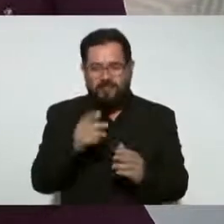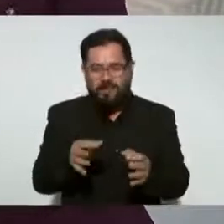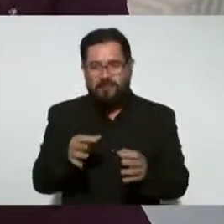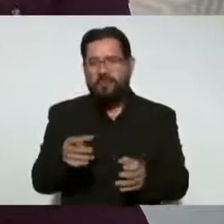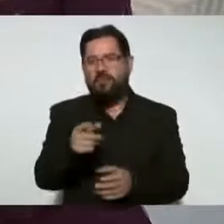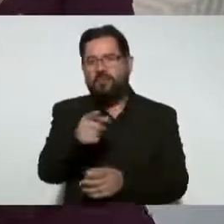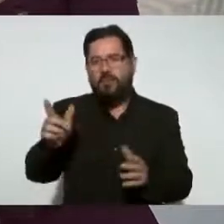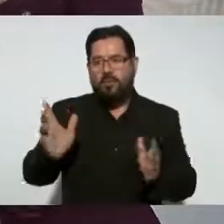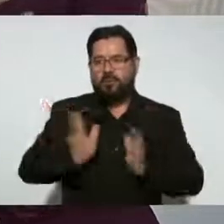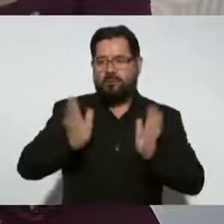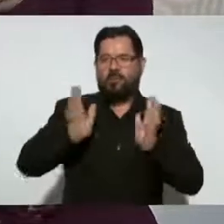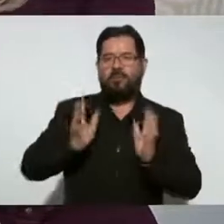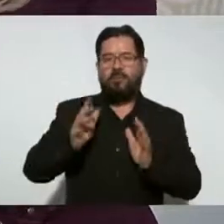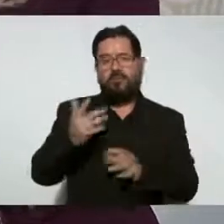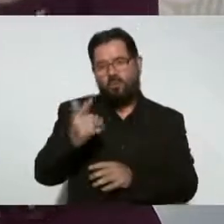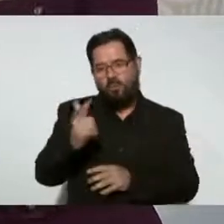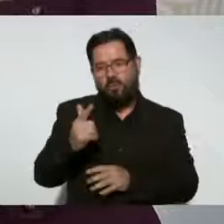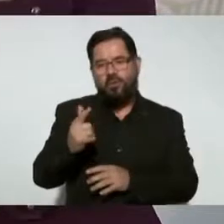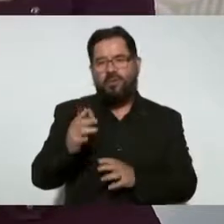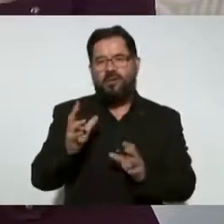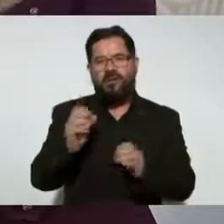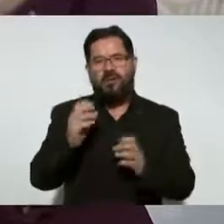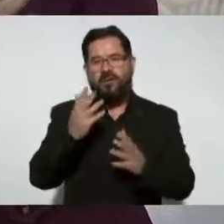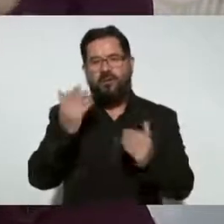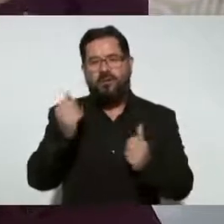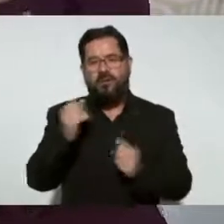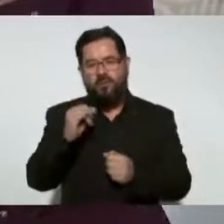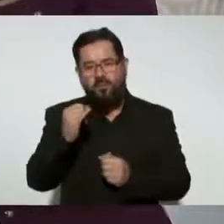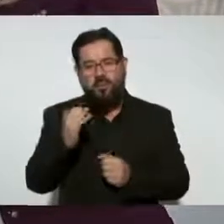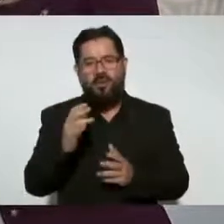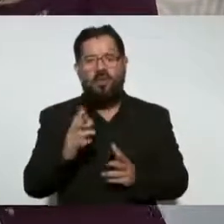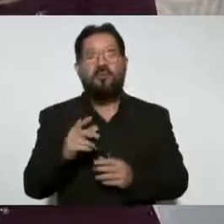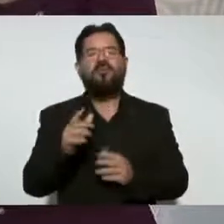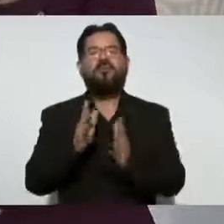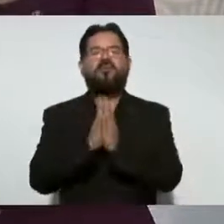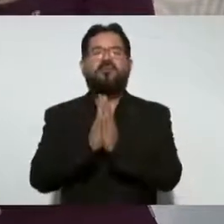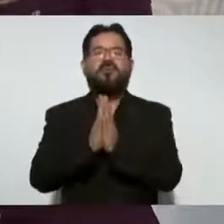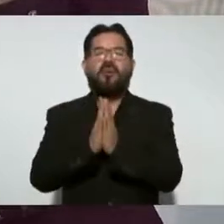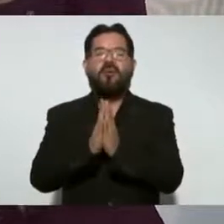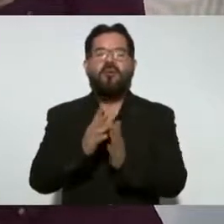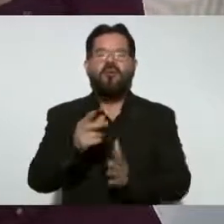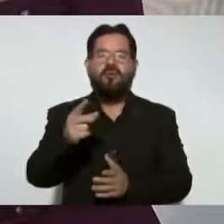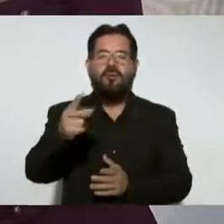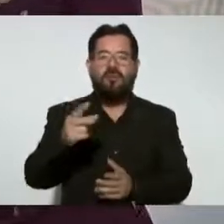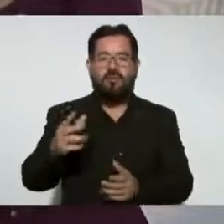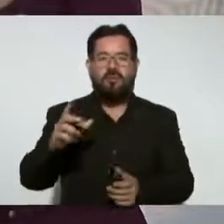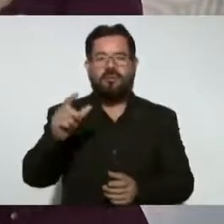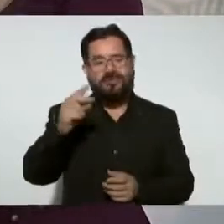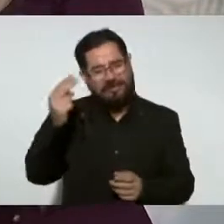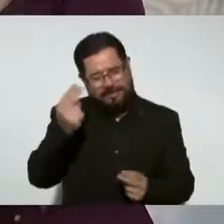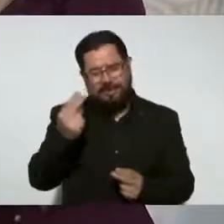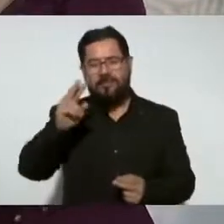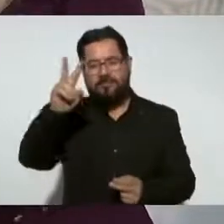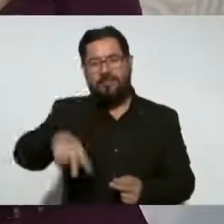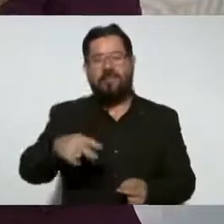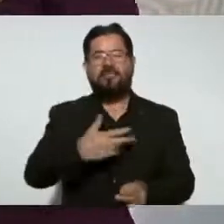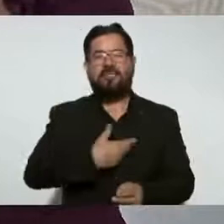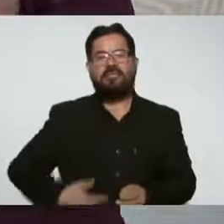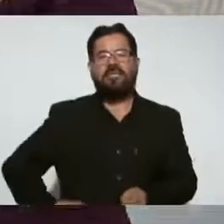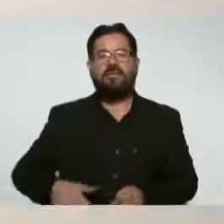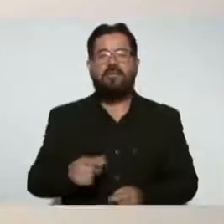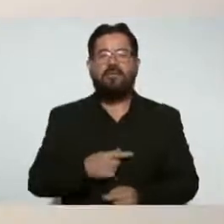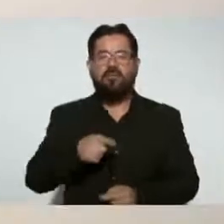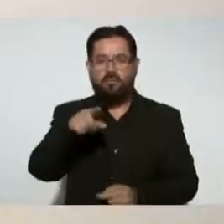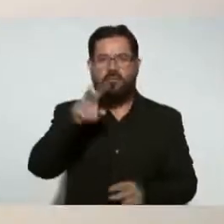asuste, en julio dije, no junio. Poderlo equipar. La verdad es que sí lo necesitamos, presidente. Usted